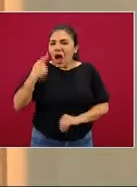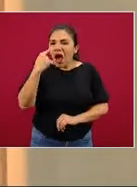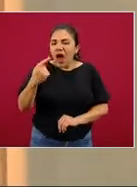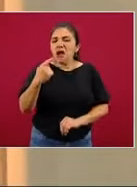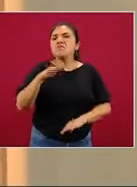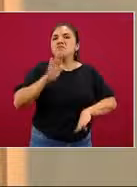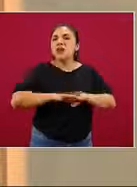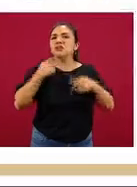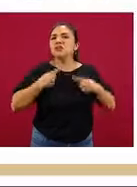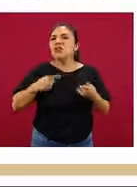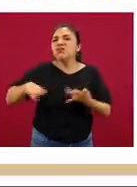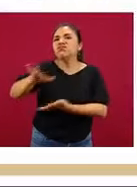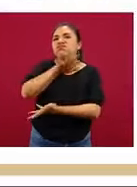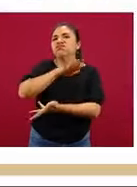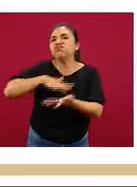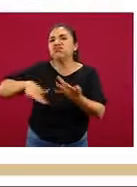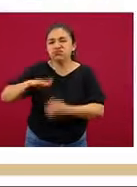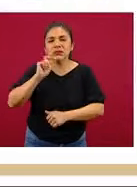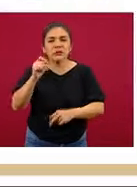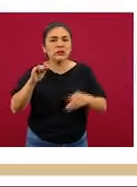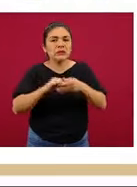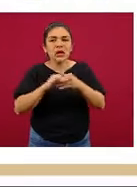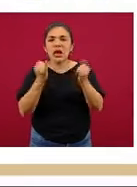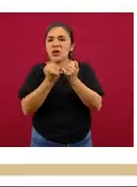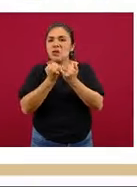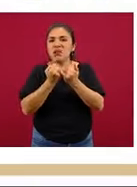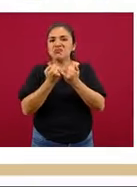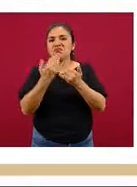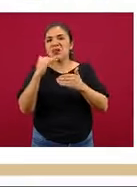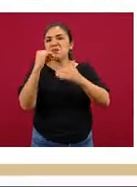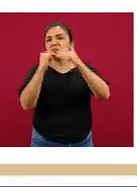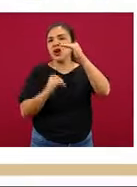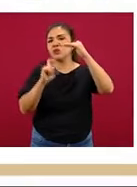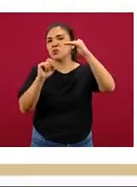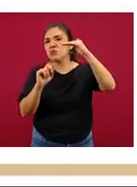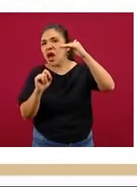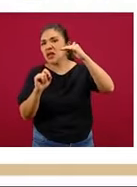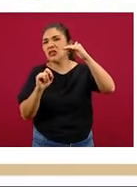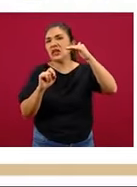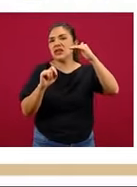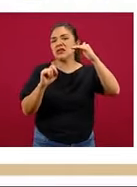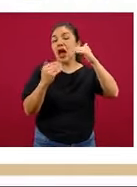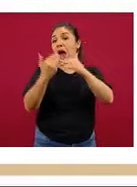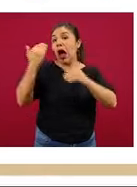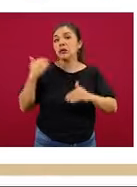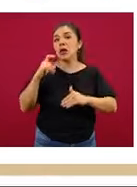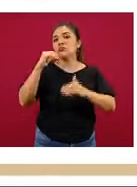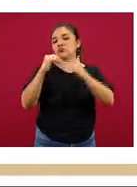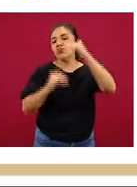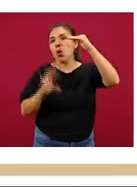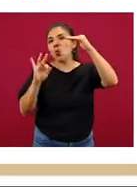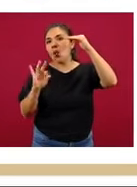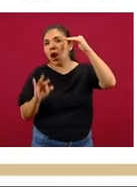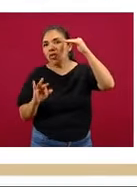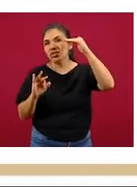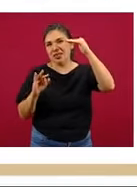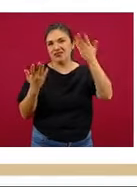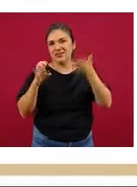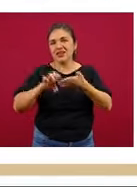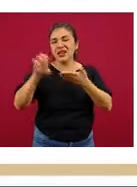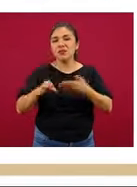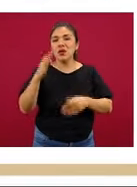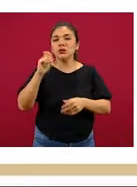la movilidad, ya también llegando a niveles de menos 20, cuando llegaron a menos 40, por